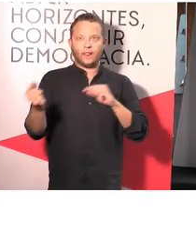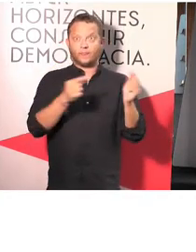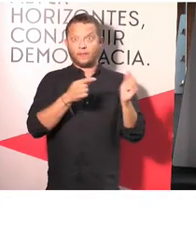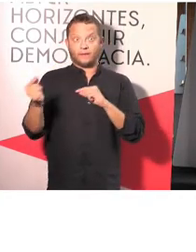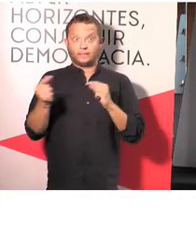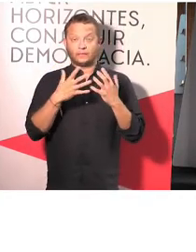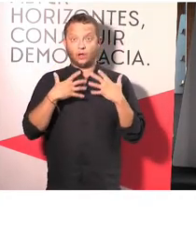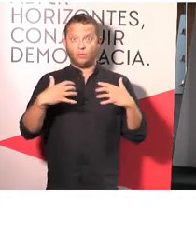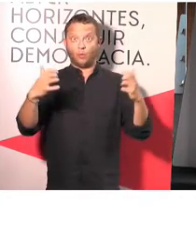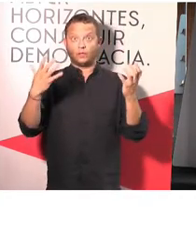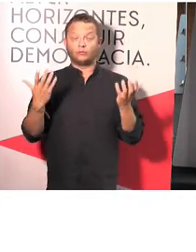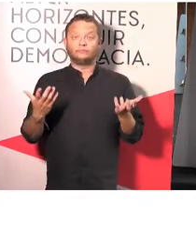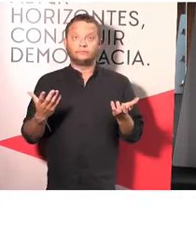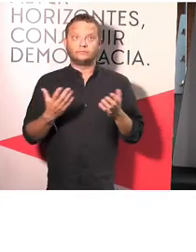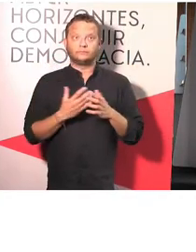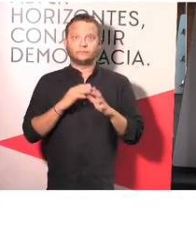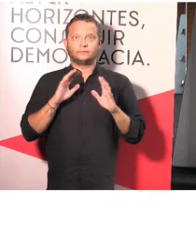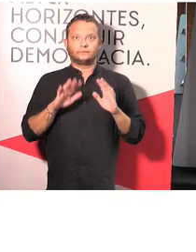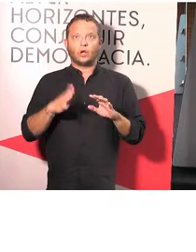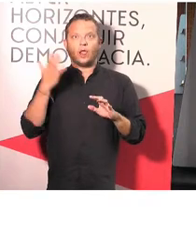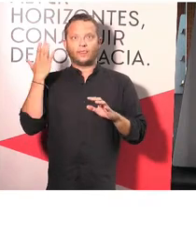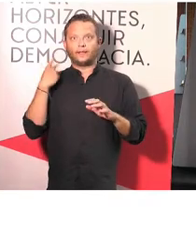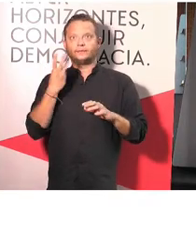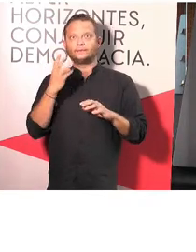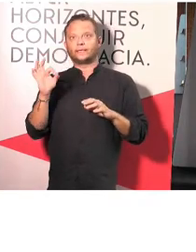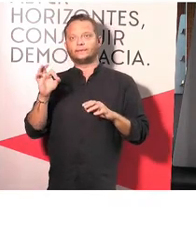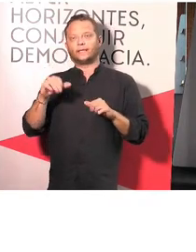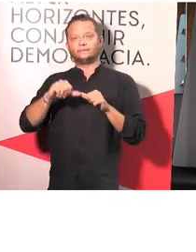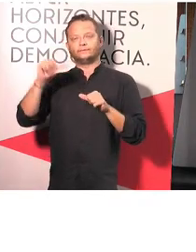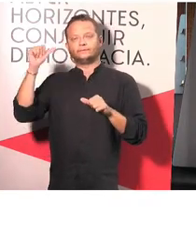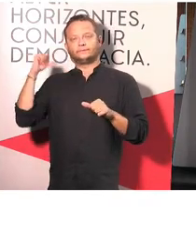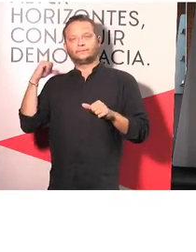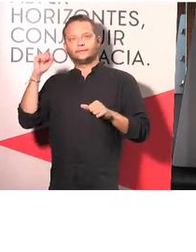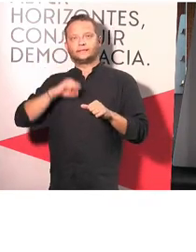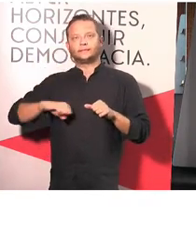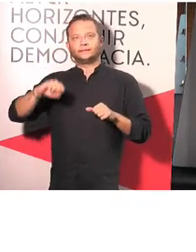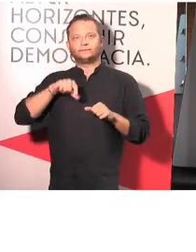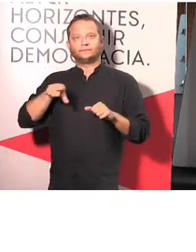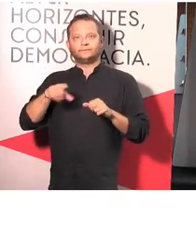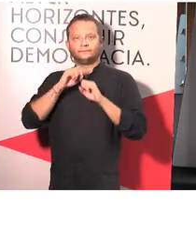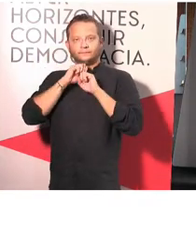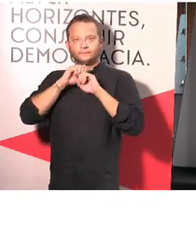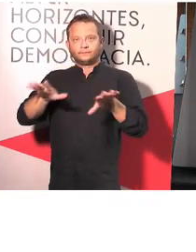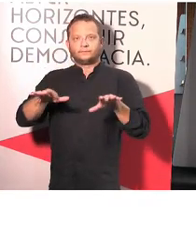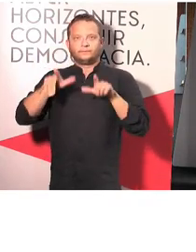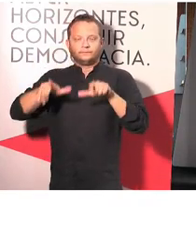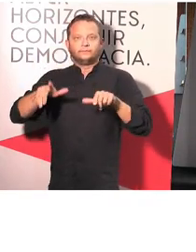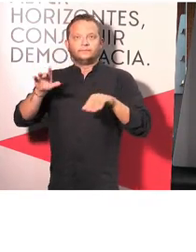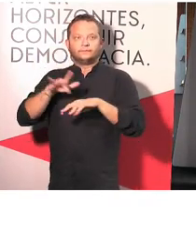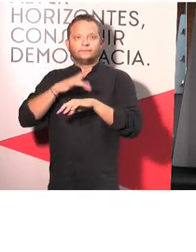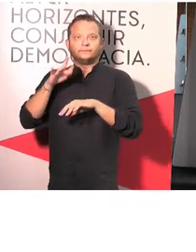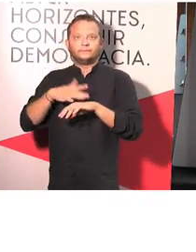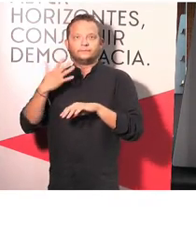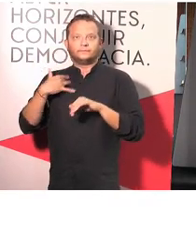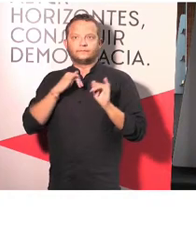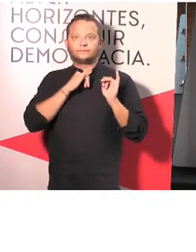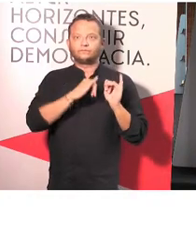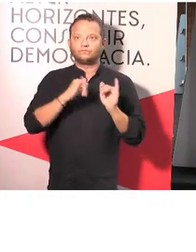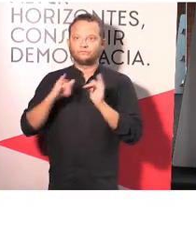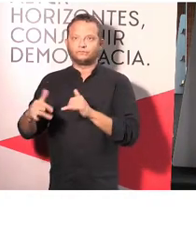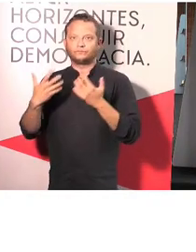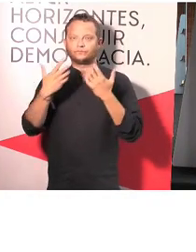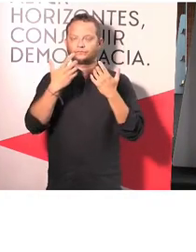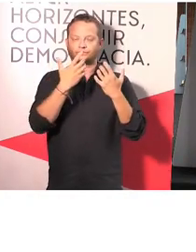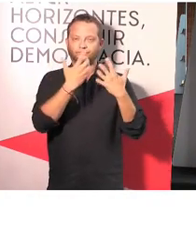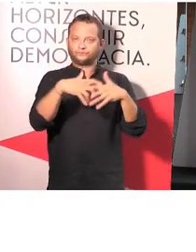al gran público, pero que hacía ya 30 años, digamos, que esta difusión de las plataformas digitales estaba llegando a las diferentes